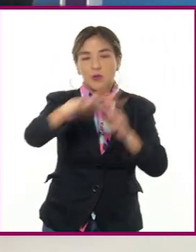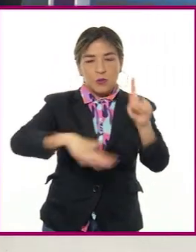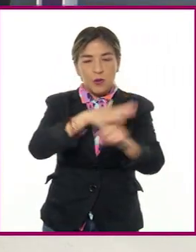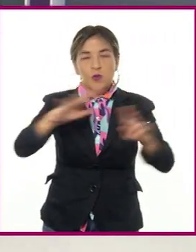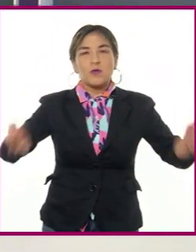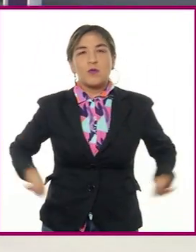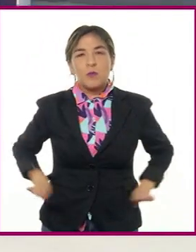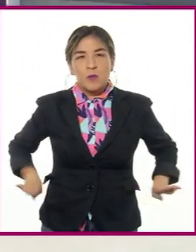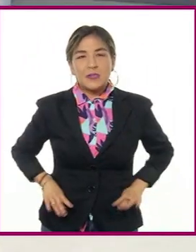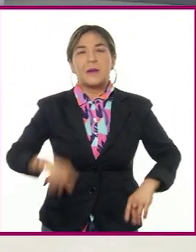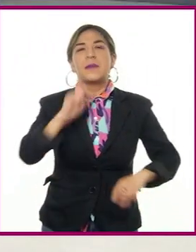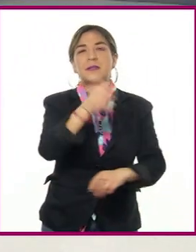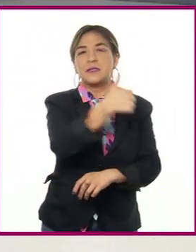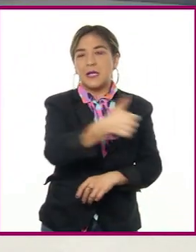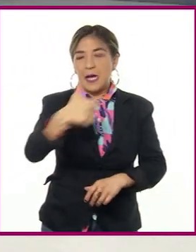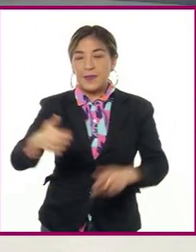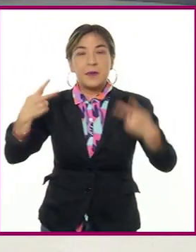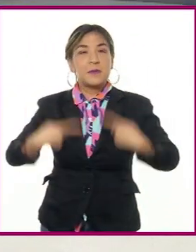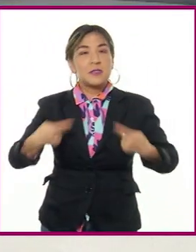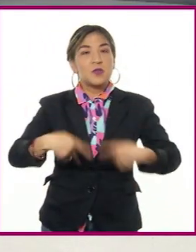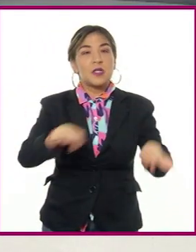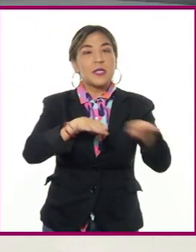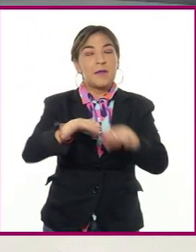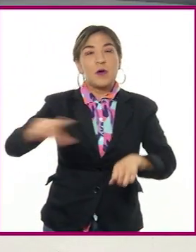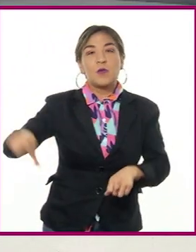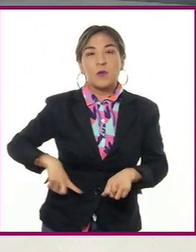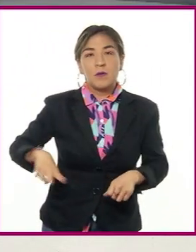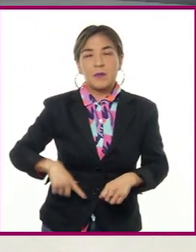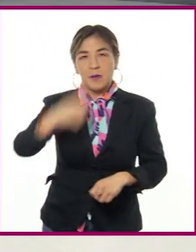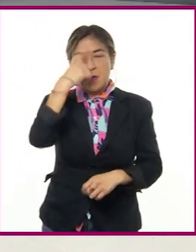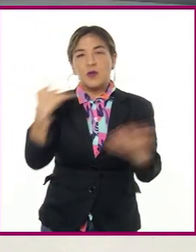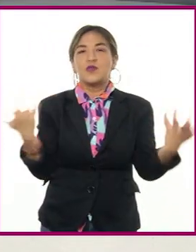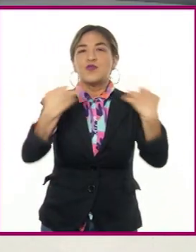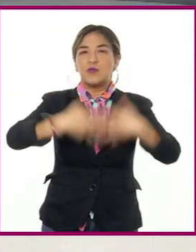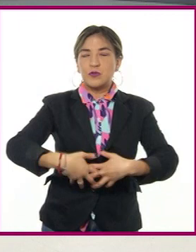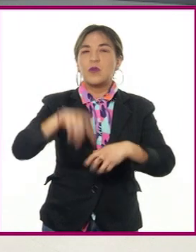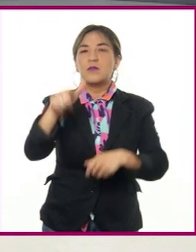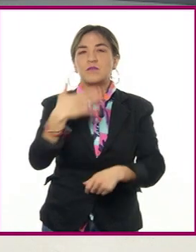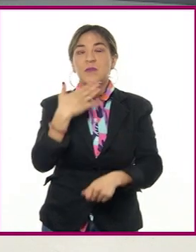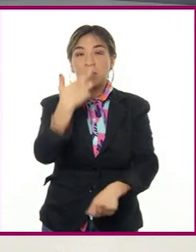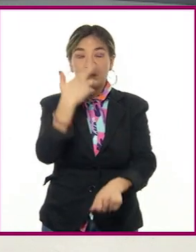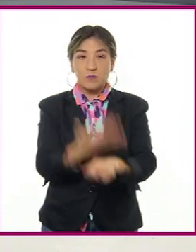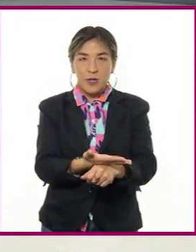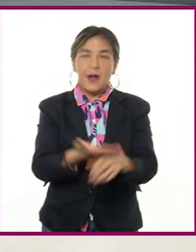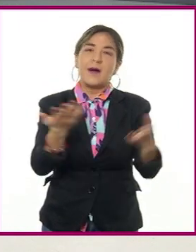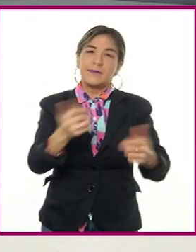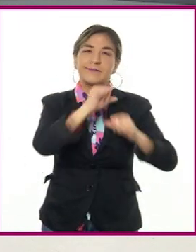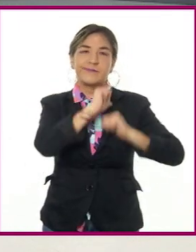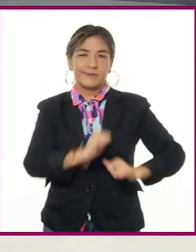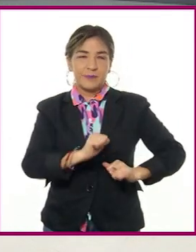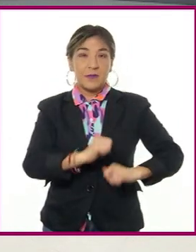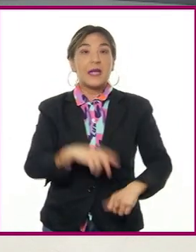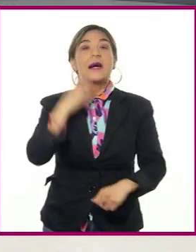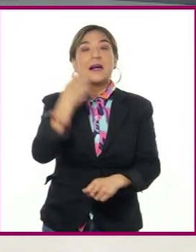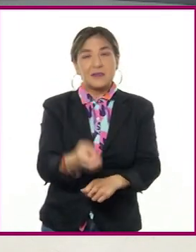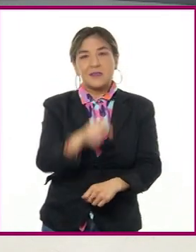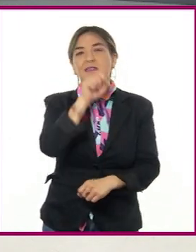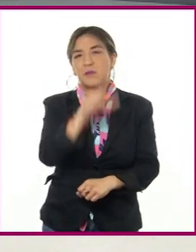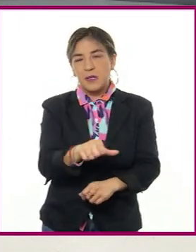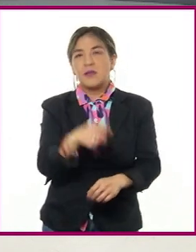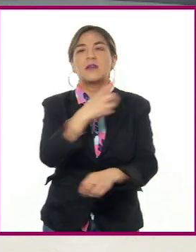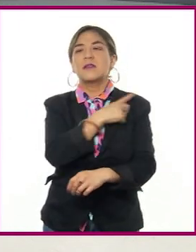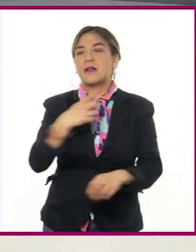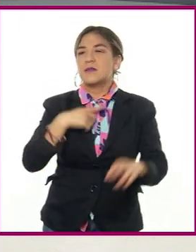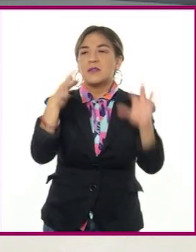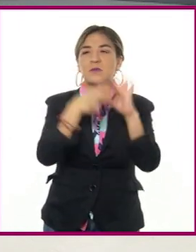que deben tener las y los servidores públicos en el desempeño de su función, cargo o comisión. Sin embargo, contar con